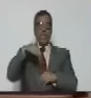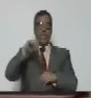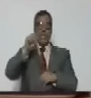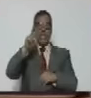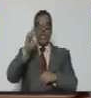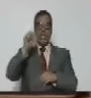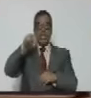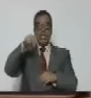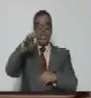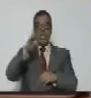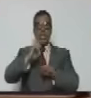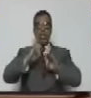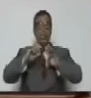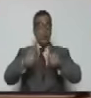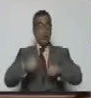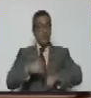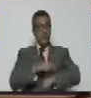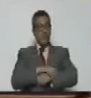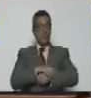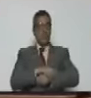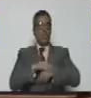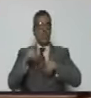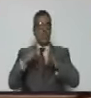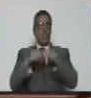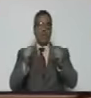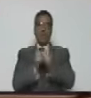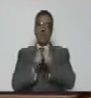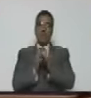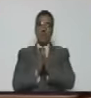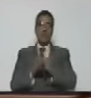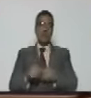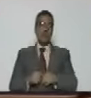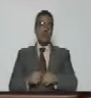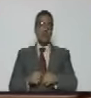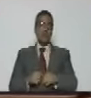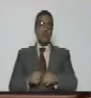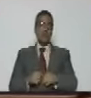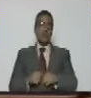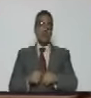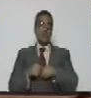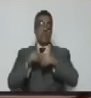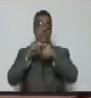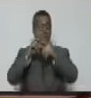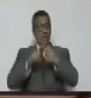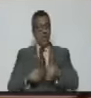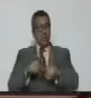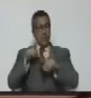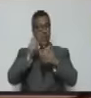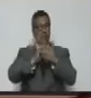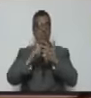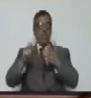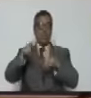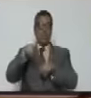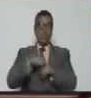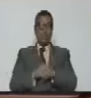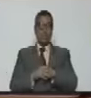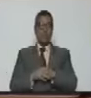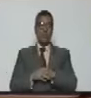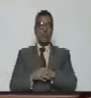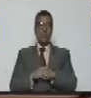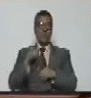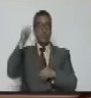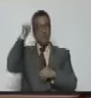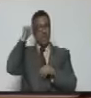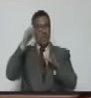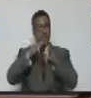evanescente como el paisaje de Suanzuategui, al cronista fabuloso del